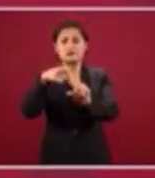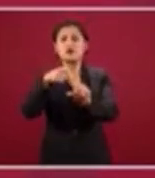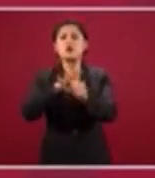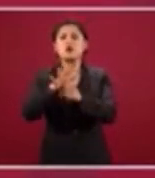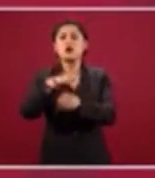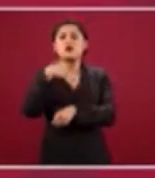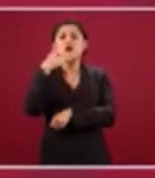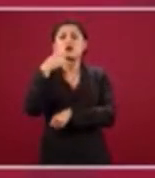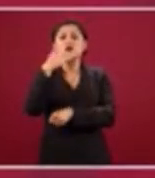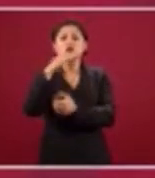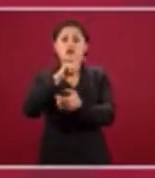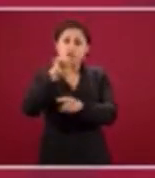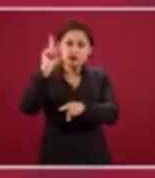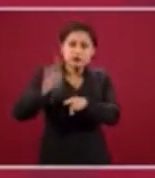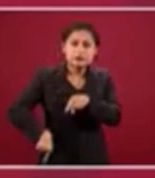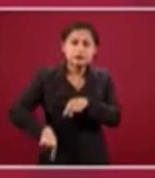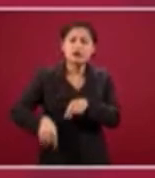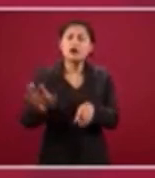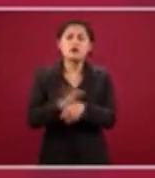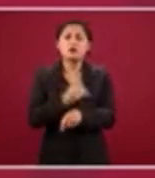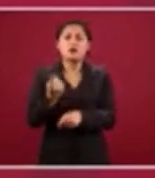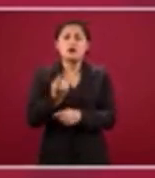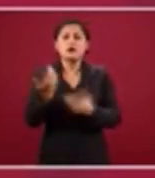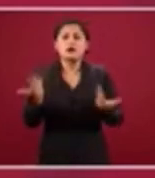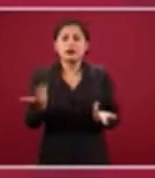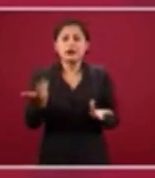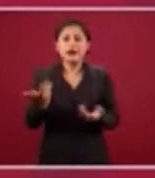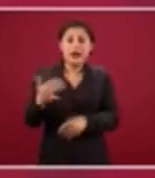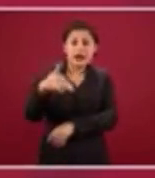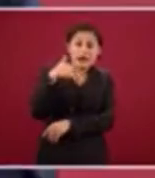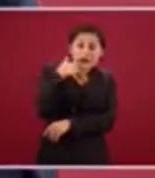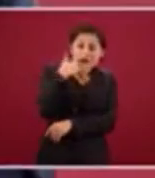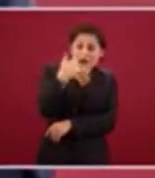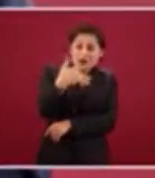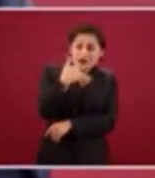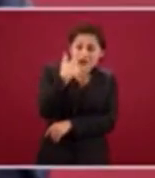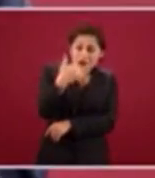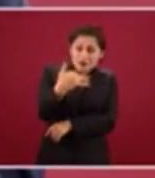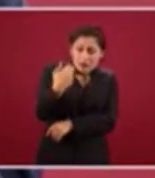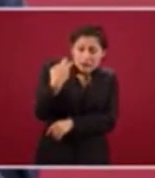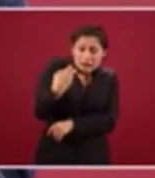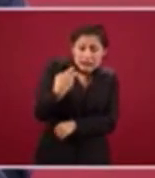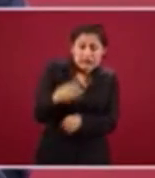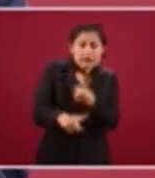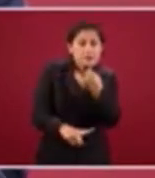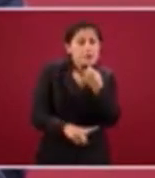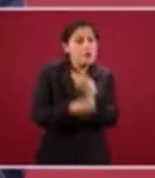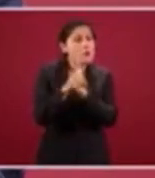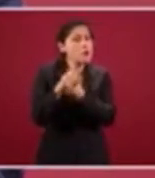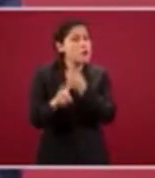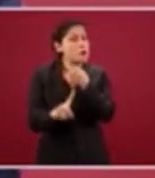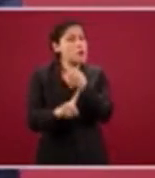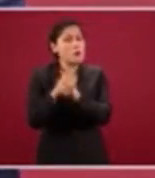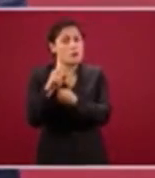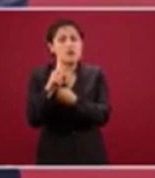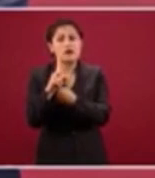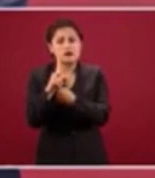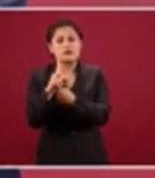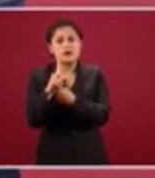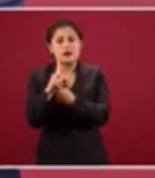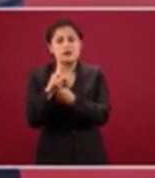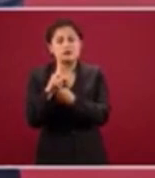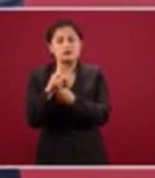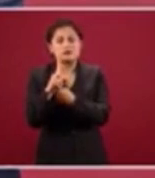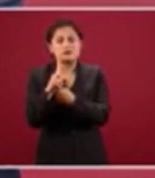Porque la corrupción es la causa principal de la